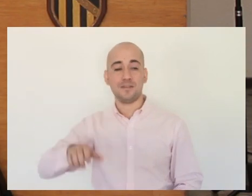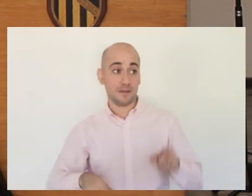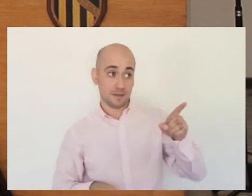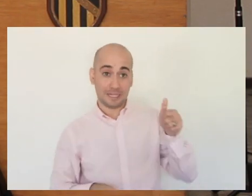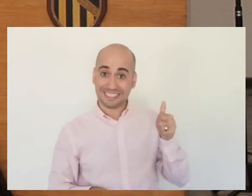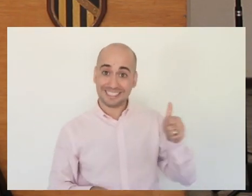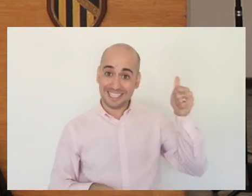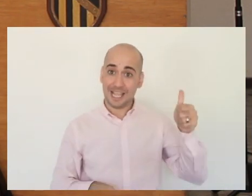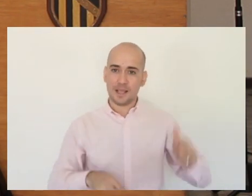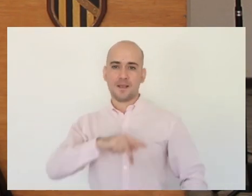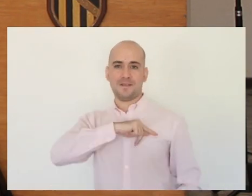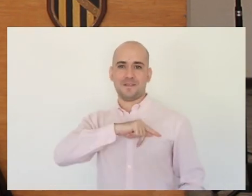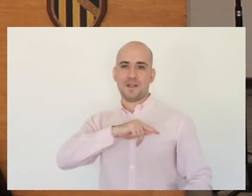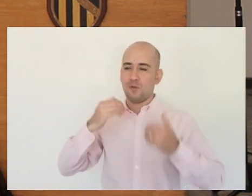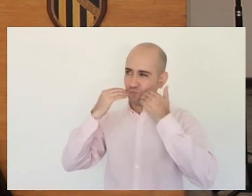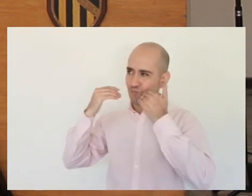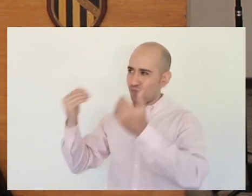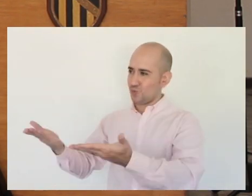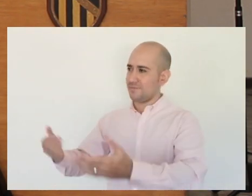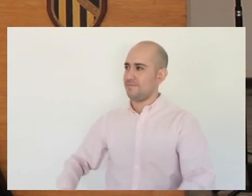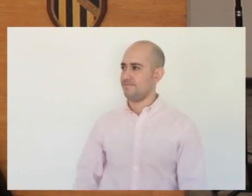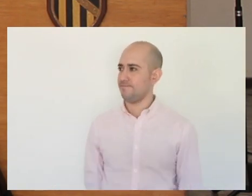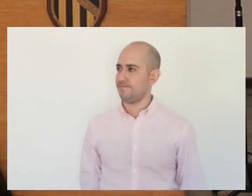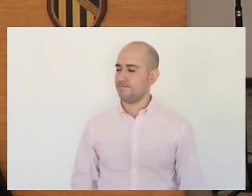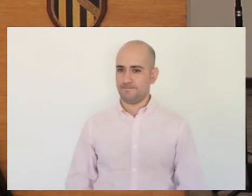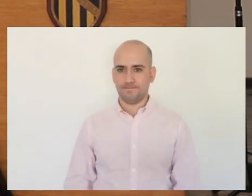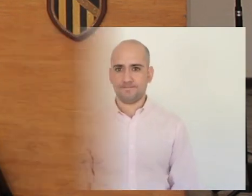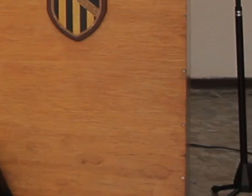manos del director Don Osvaldo Poblete Espina.